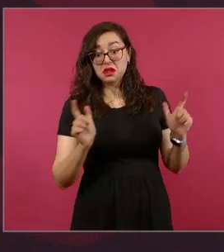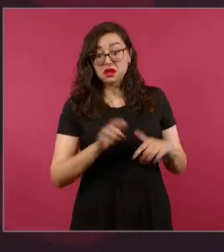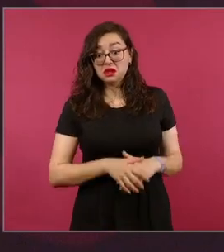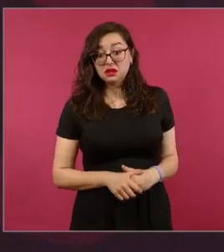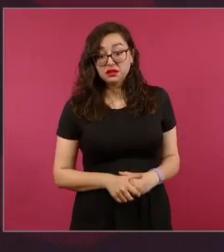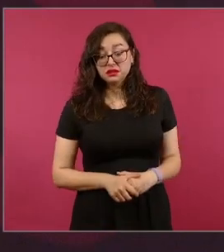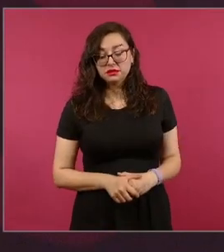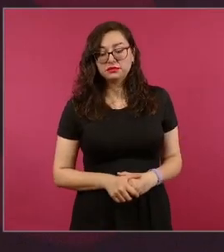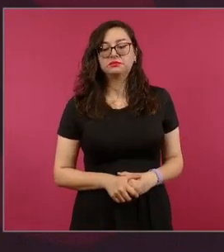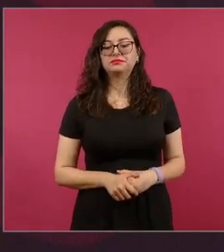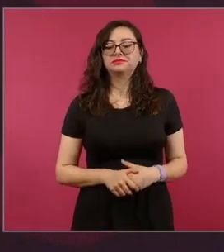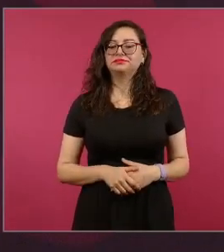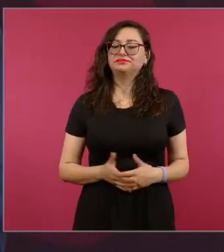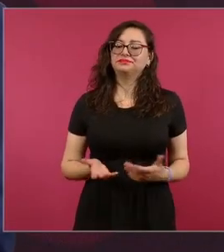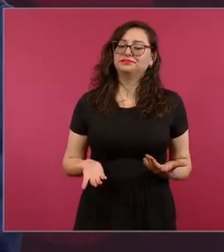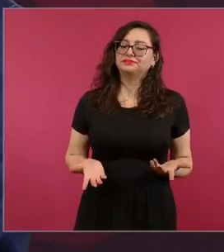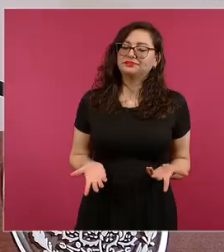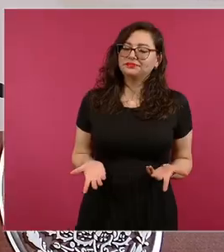porque